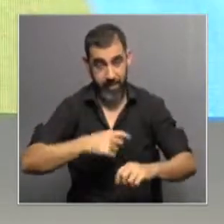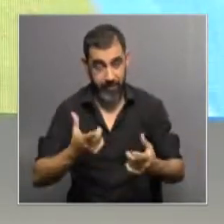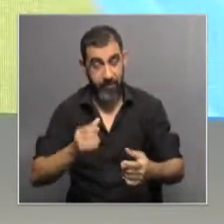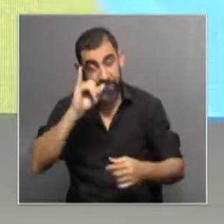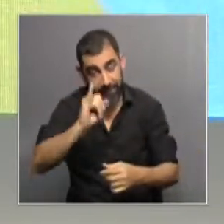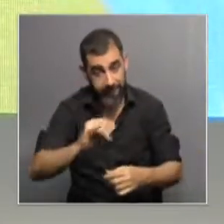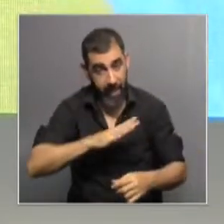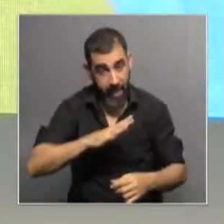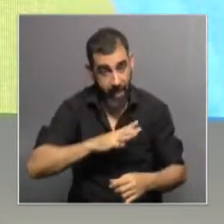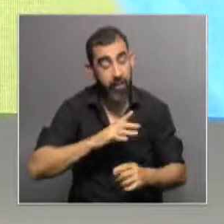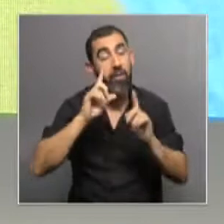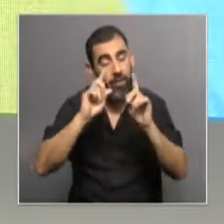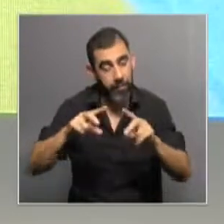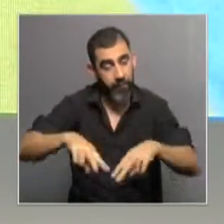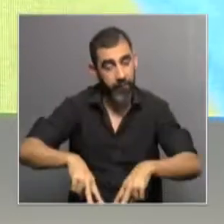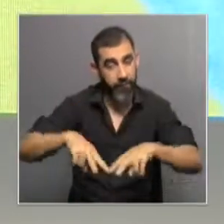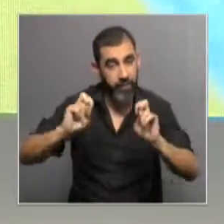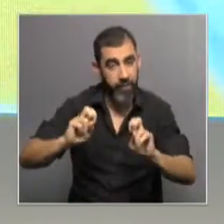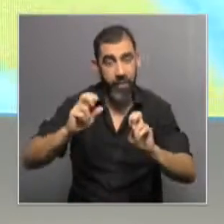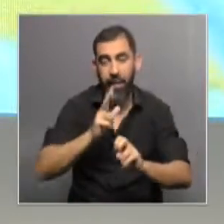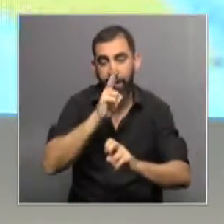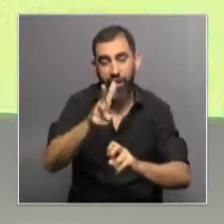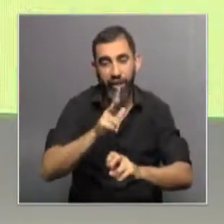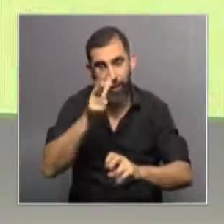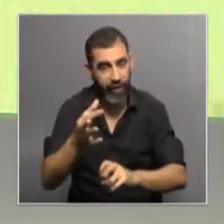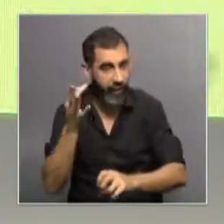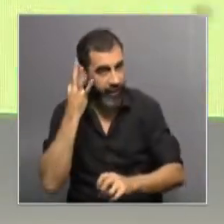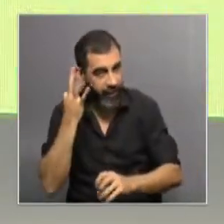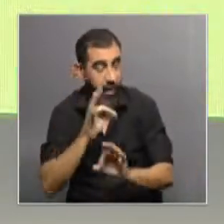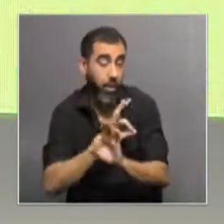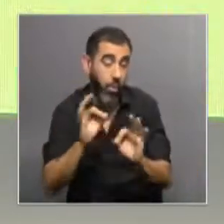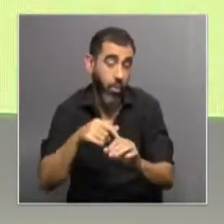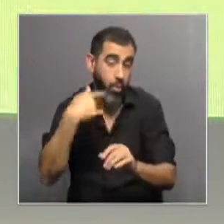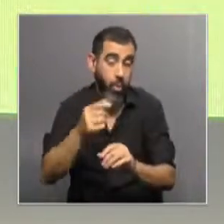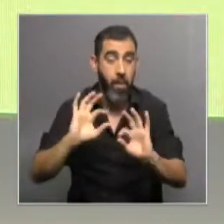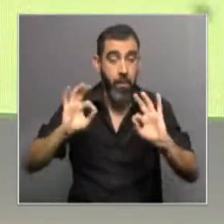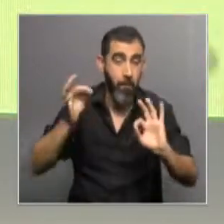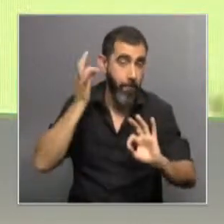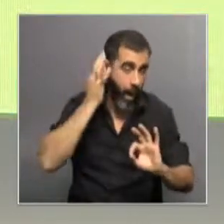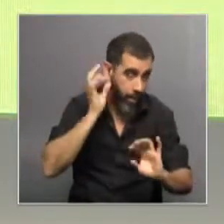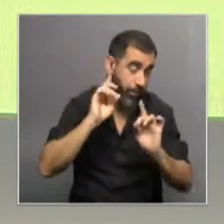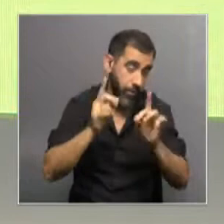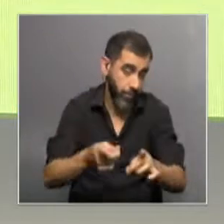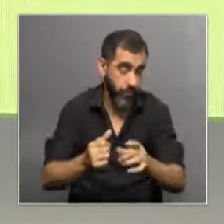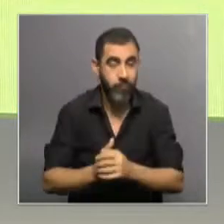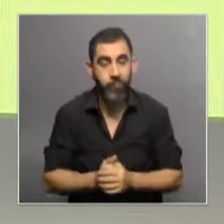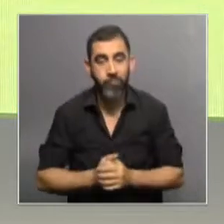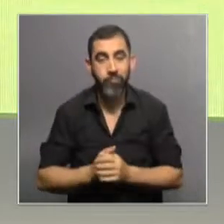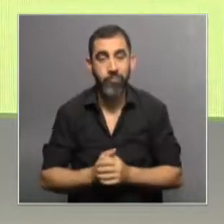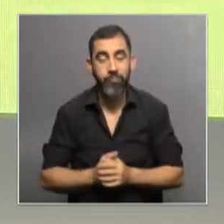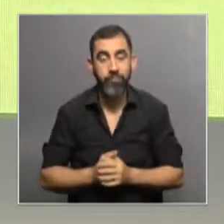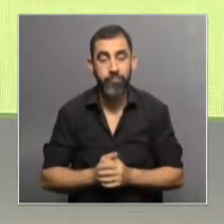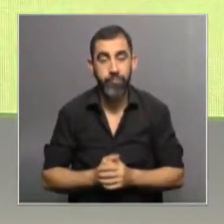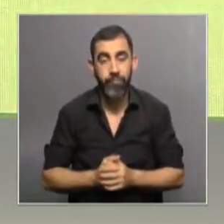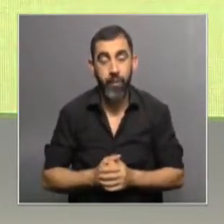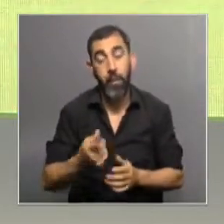si esa persona tiene, se va a estudiar a sus hijas, por ejemplo, ¿verdad? O a su hermana, en ese caso, por ejemplo. Pero